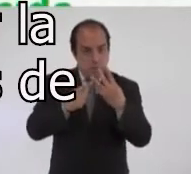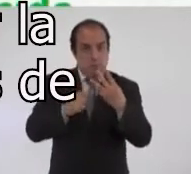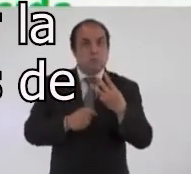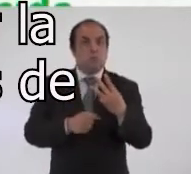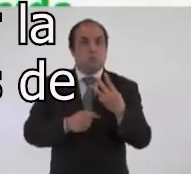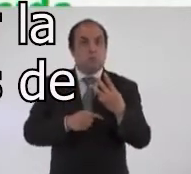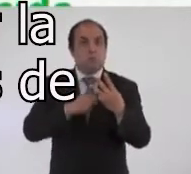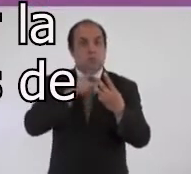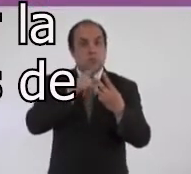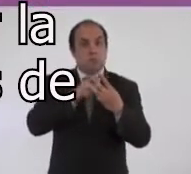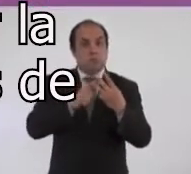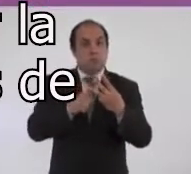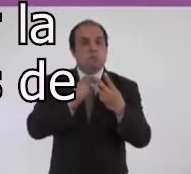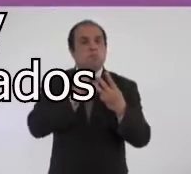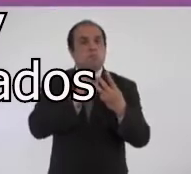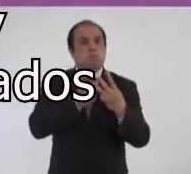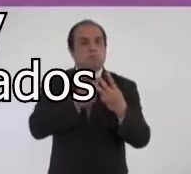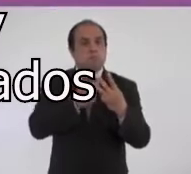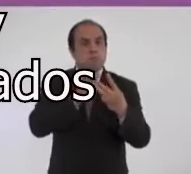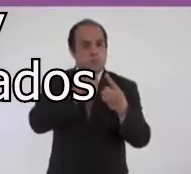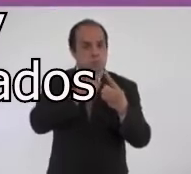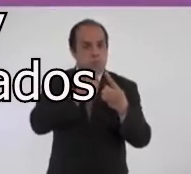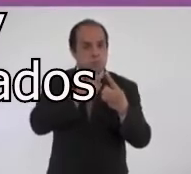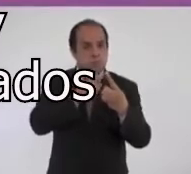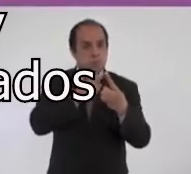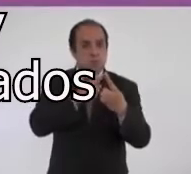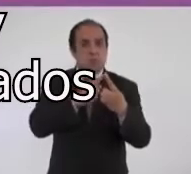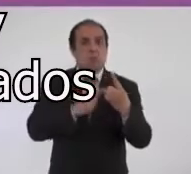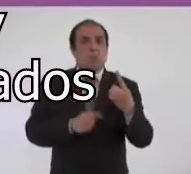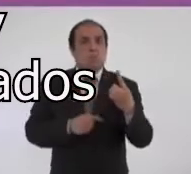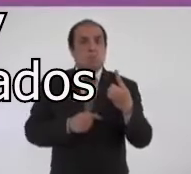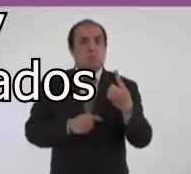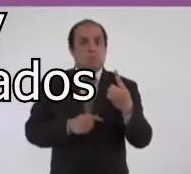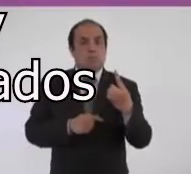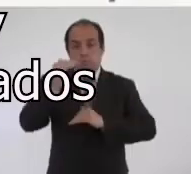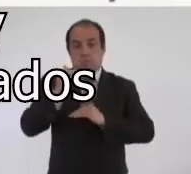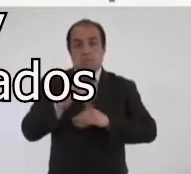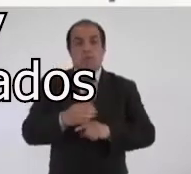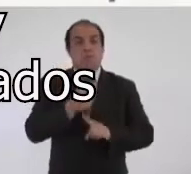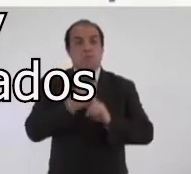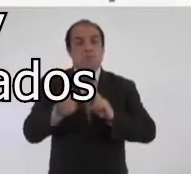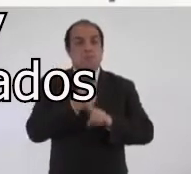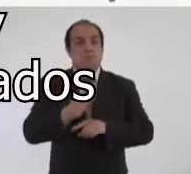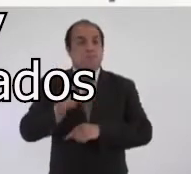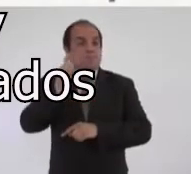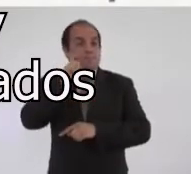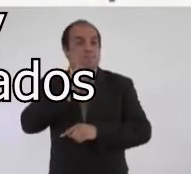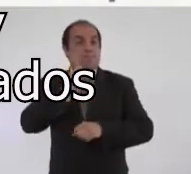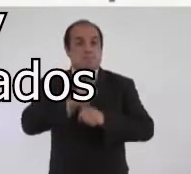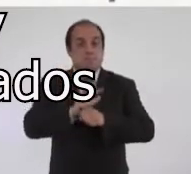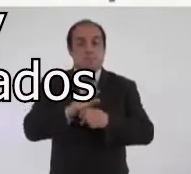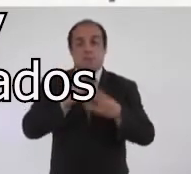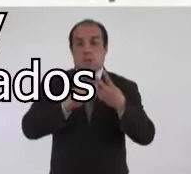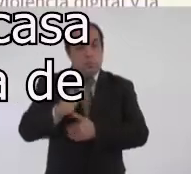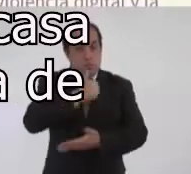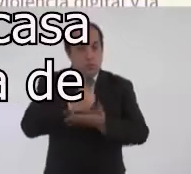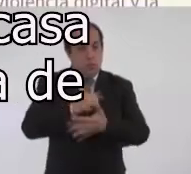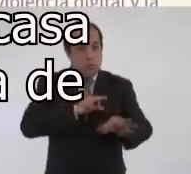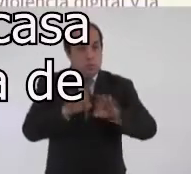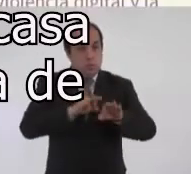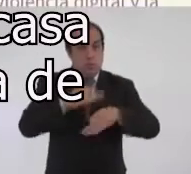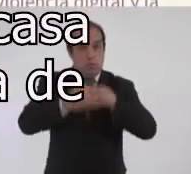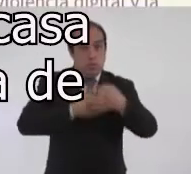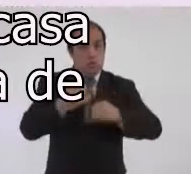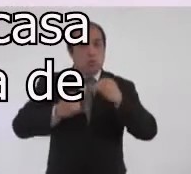objetivo de combatir la violencia de género con mecanismos de prevención, detección del riesgo y canalización a los servicios